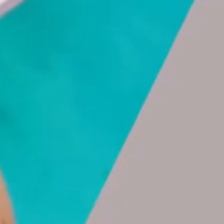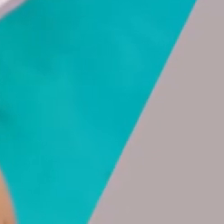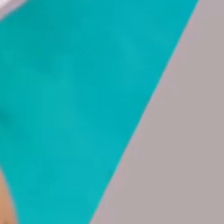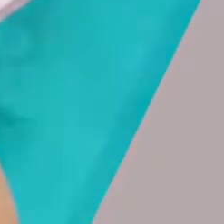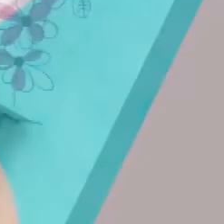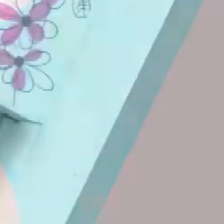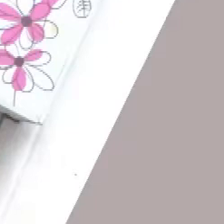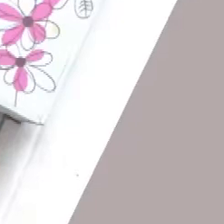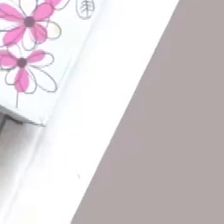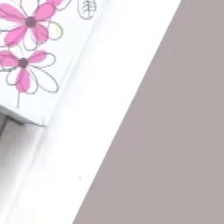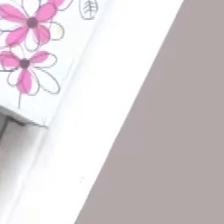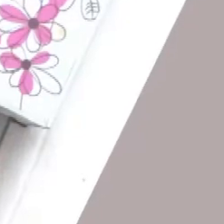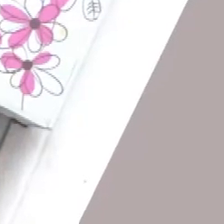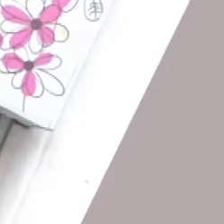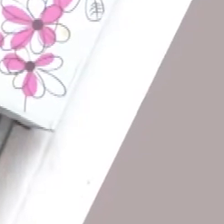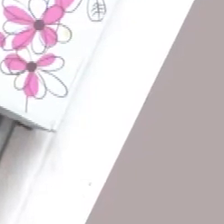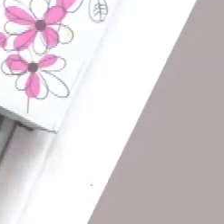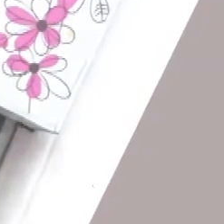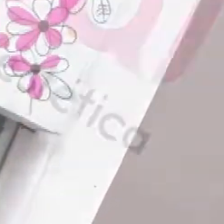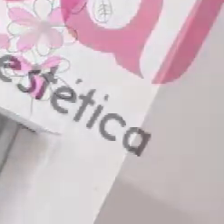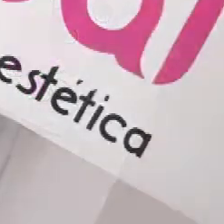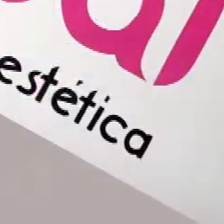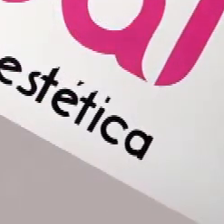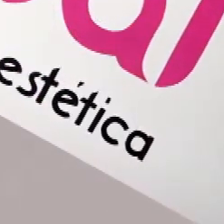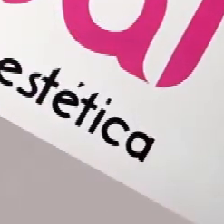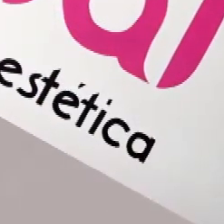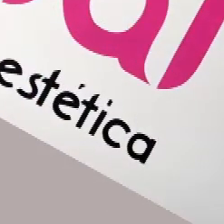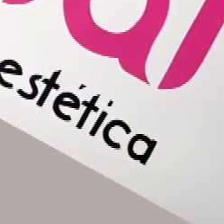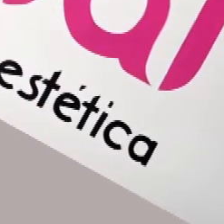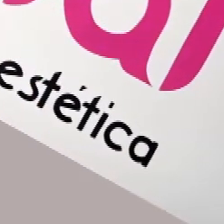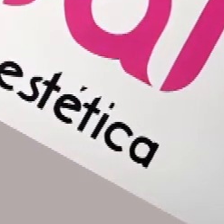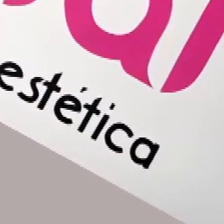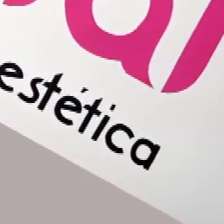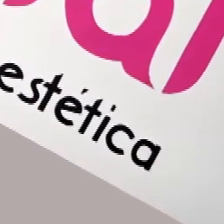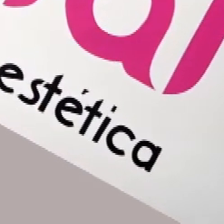Colombia. Aparta tu cita al